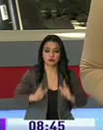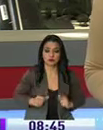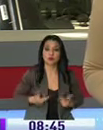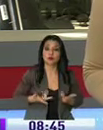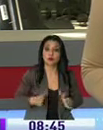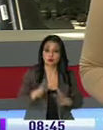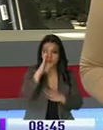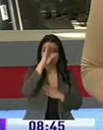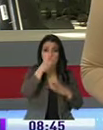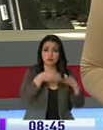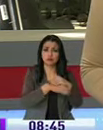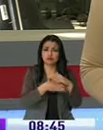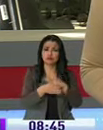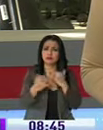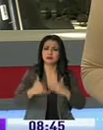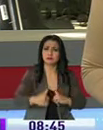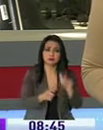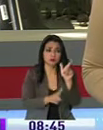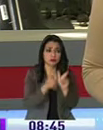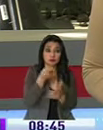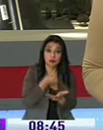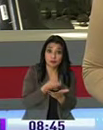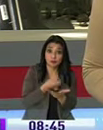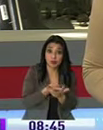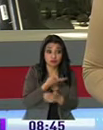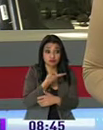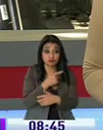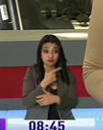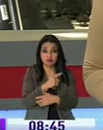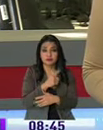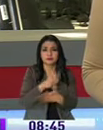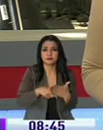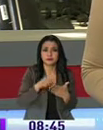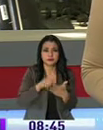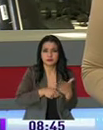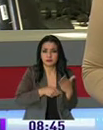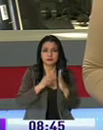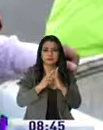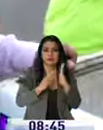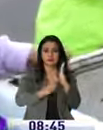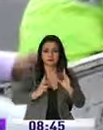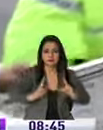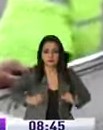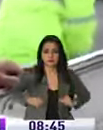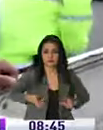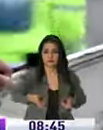permanentes allanamientos para evitar que los ciudadanos consuman bebidas sin registro sanitario.